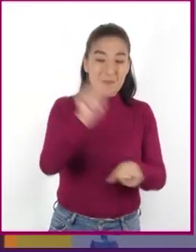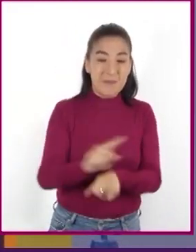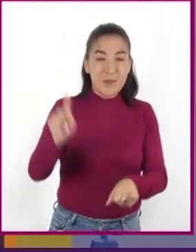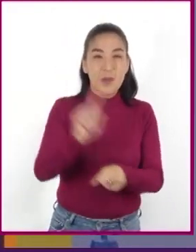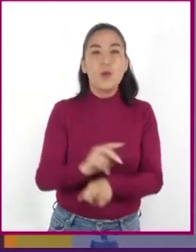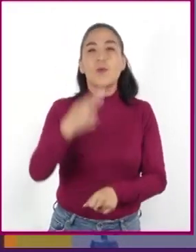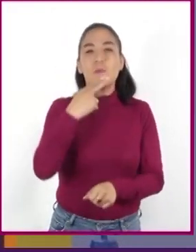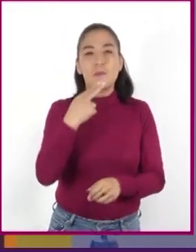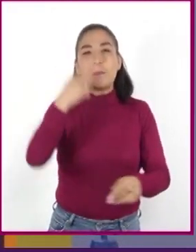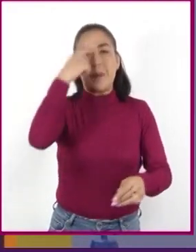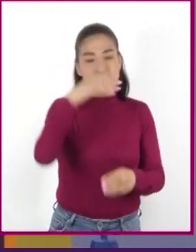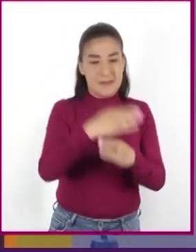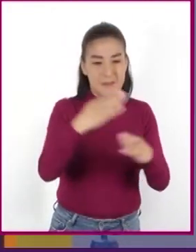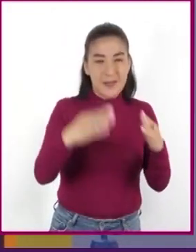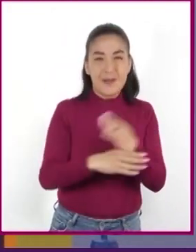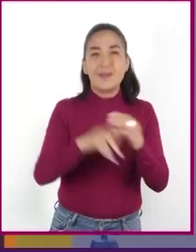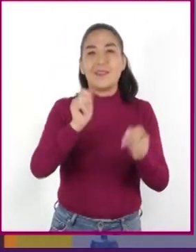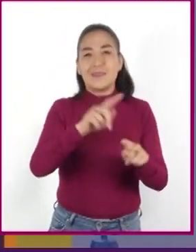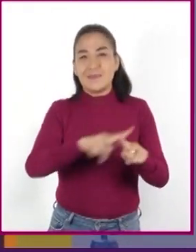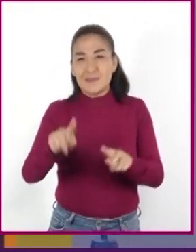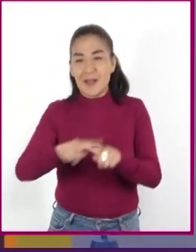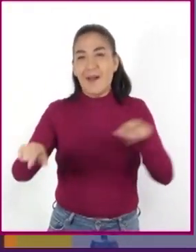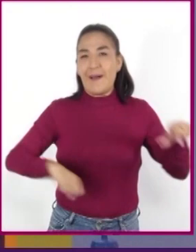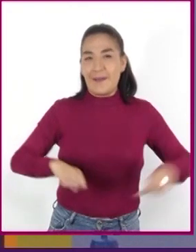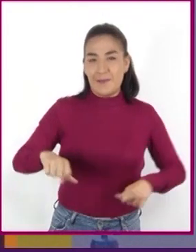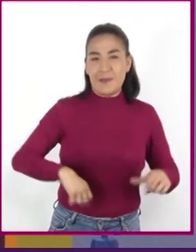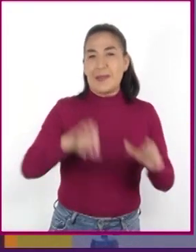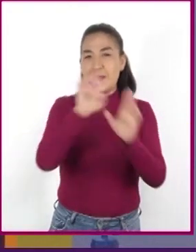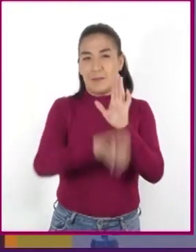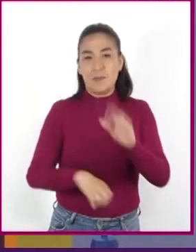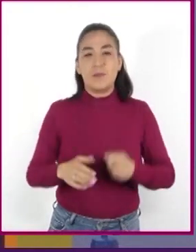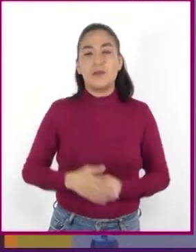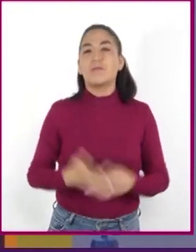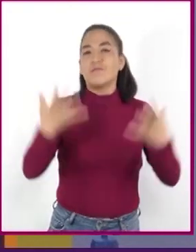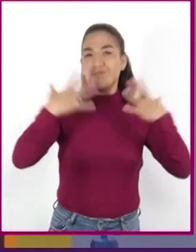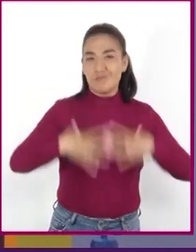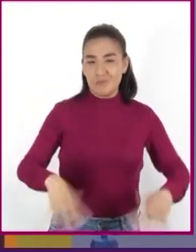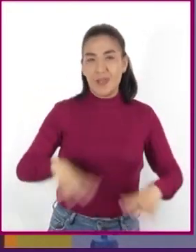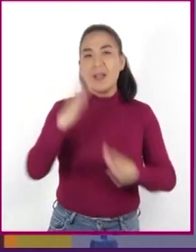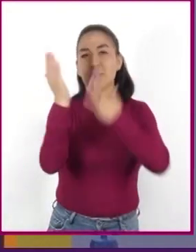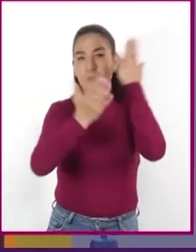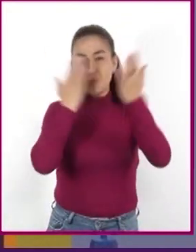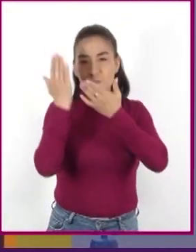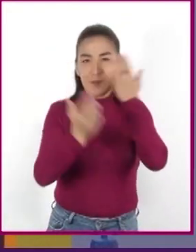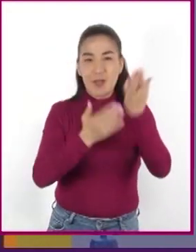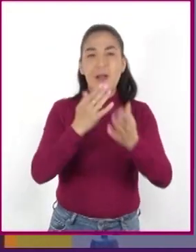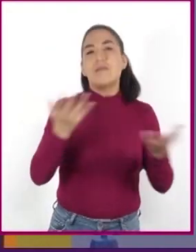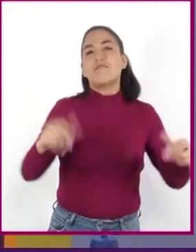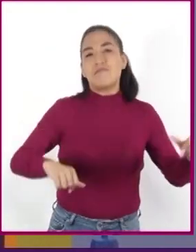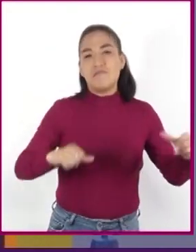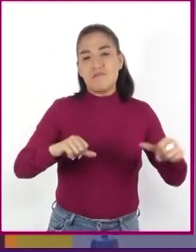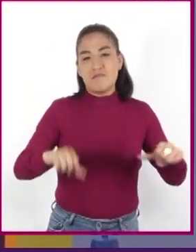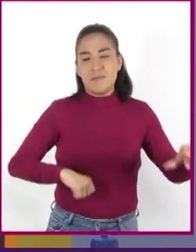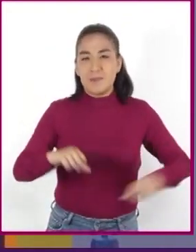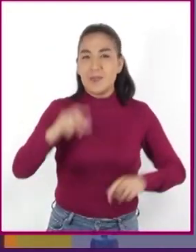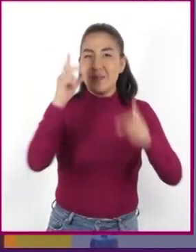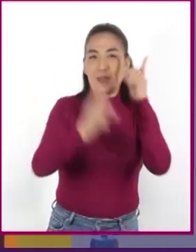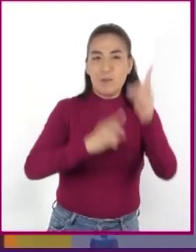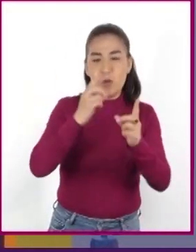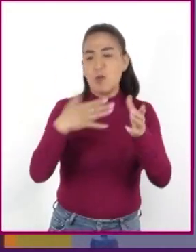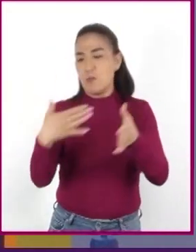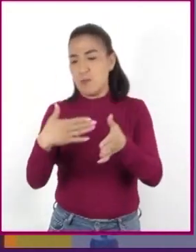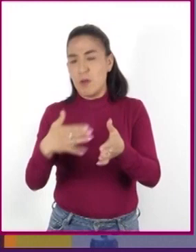para desarrollar nuestras actividades, como por ejemplo, vestir, estudiar, hacer deporte, cocinar o